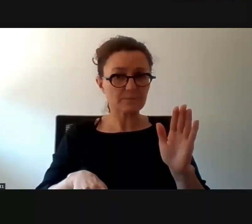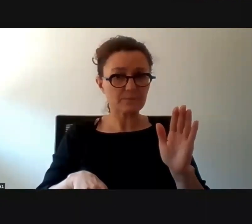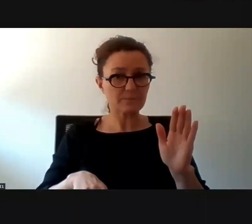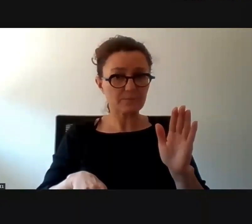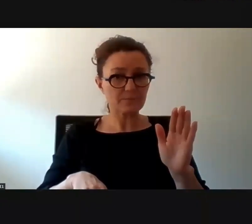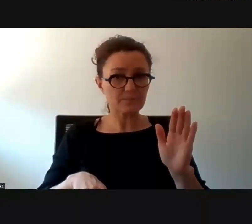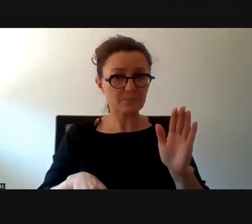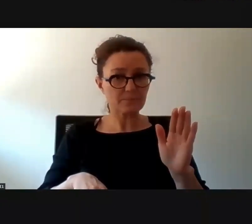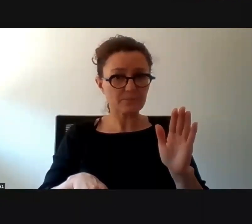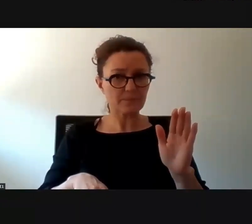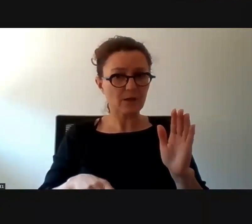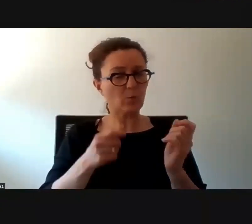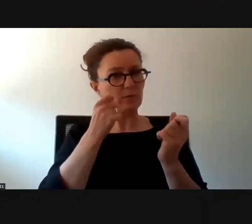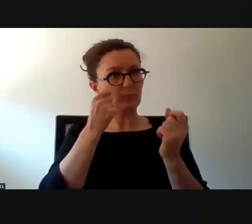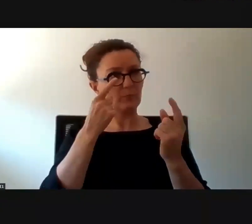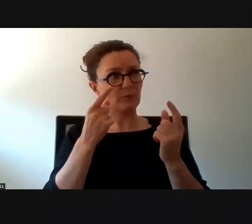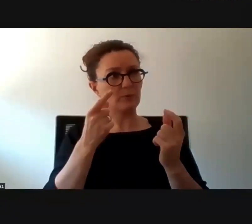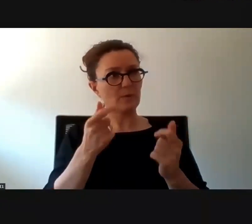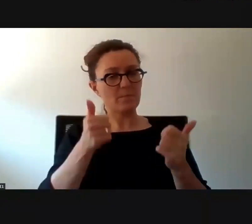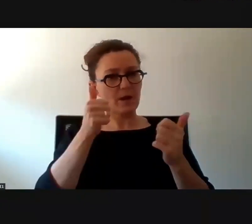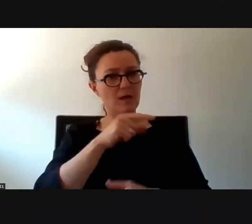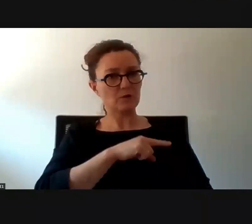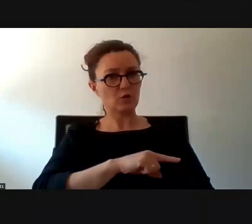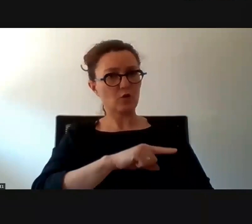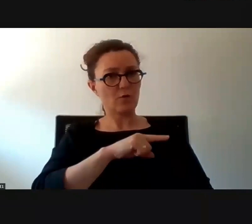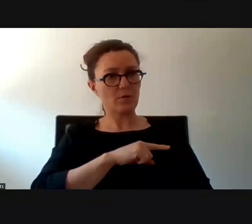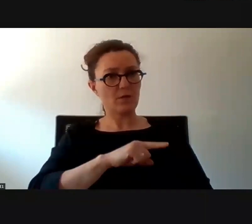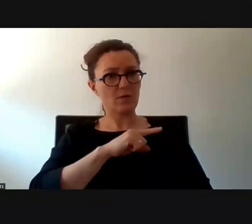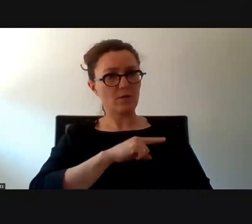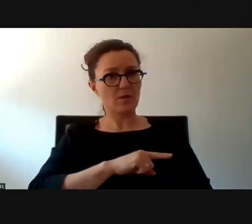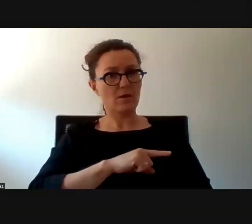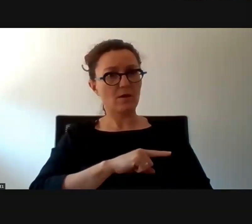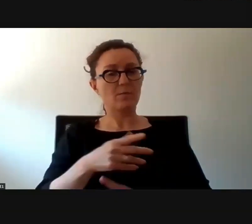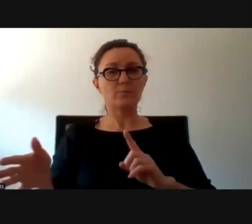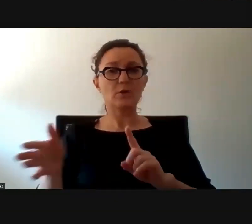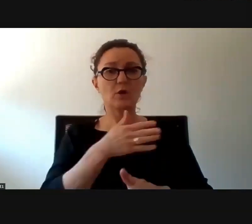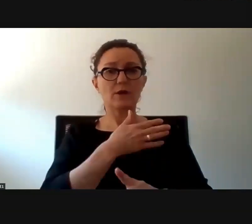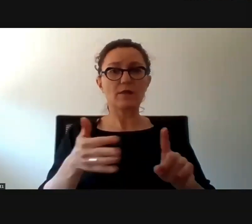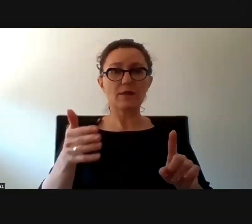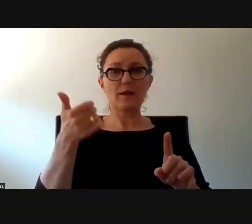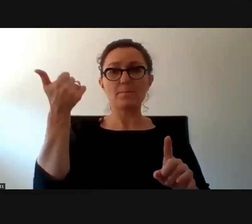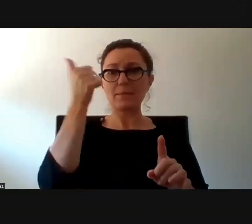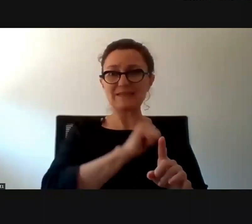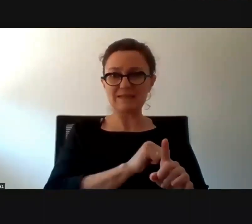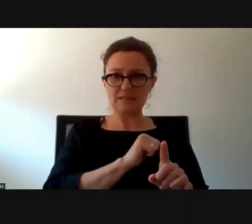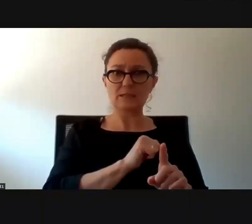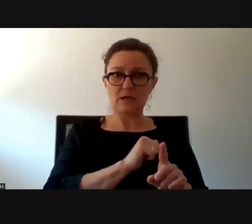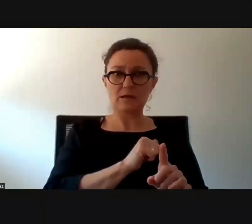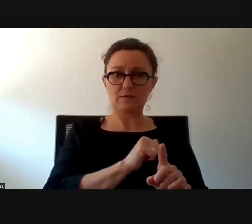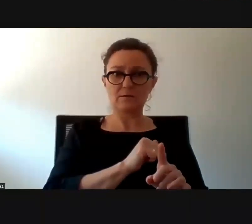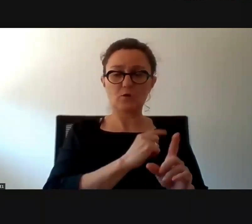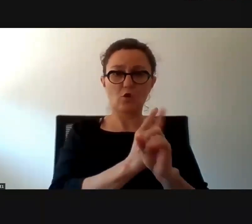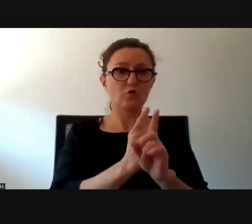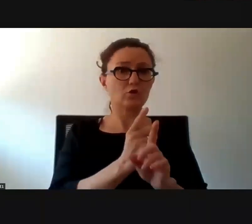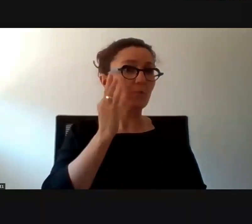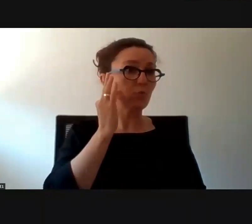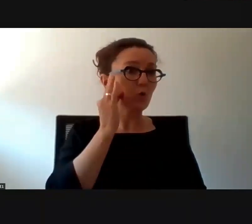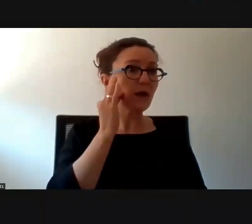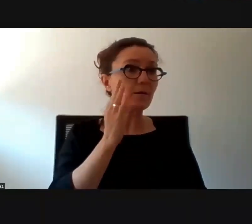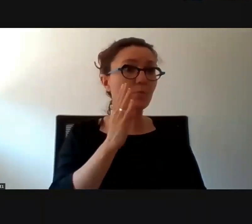mayor conciencia de la violencia machista que sufrimos las mujeres por el hecho de ser